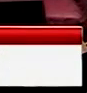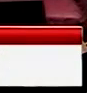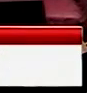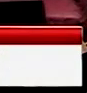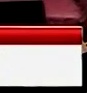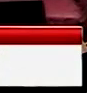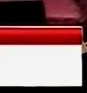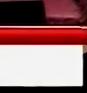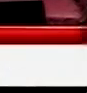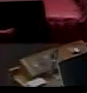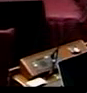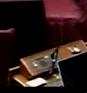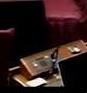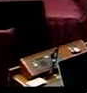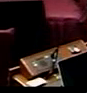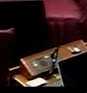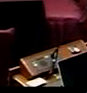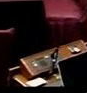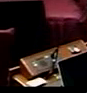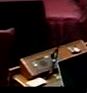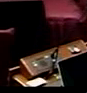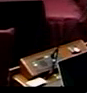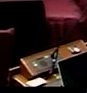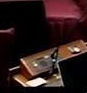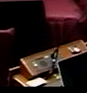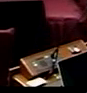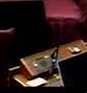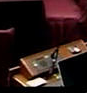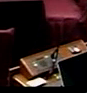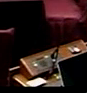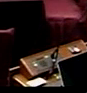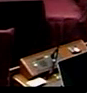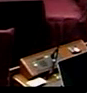Muchas gracias, congresista Lizana. Se le da el uso de la palabra a congresista Ochoa.